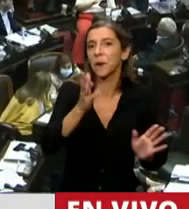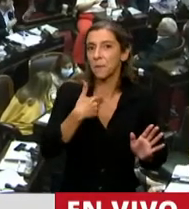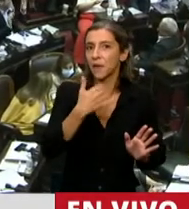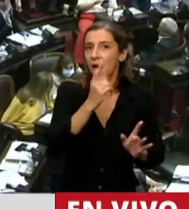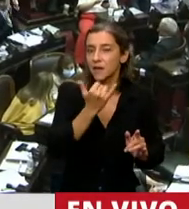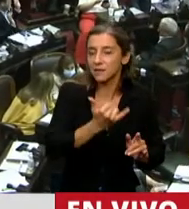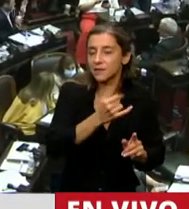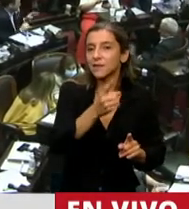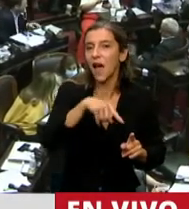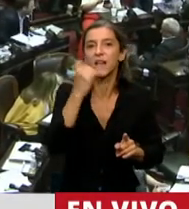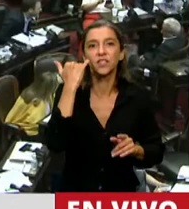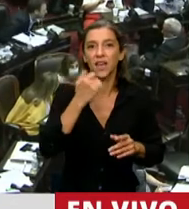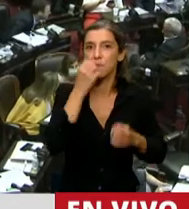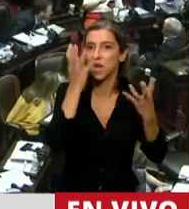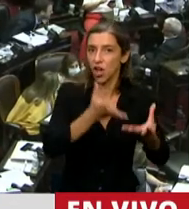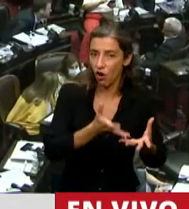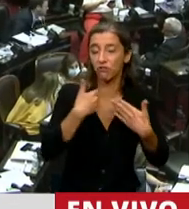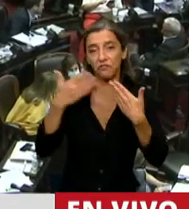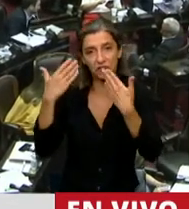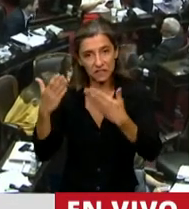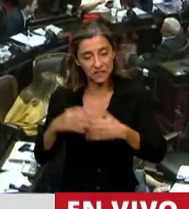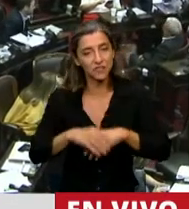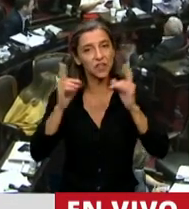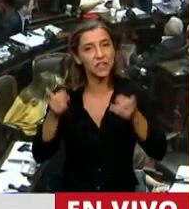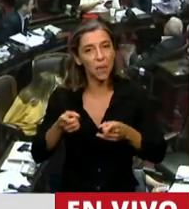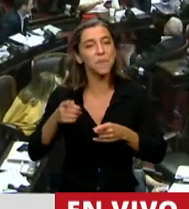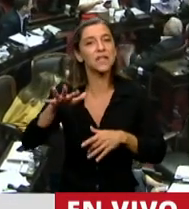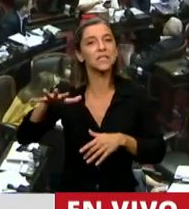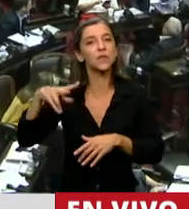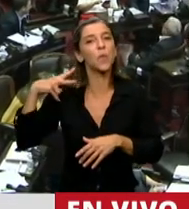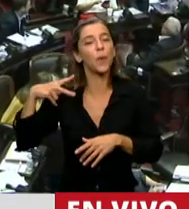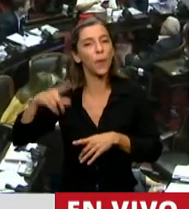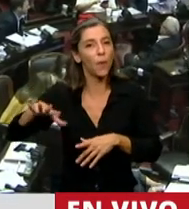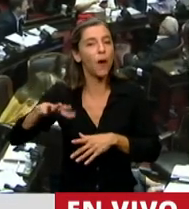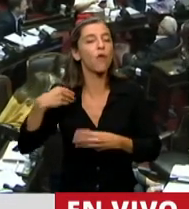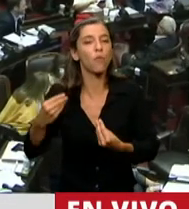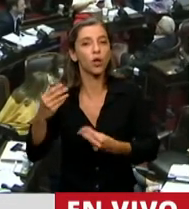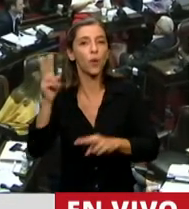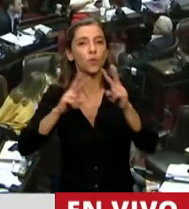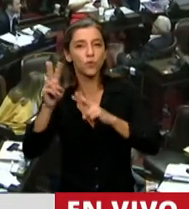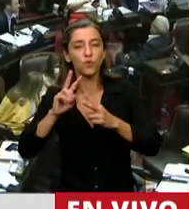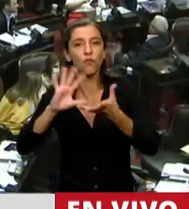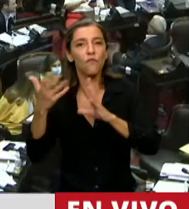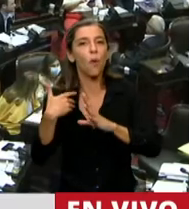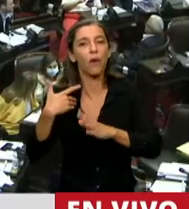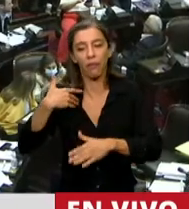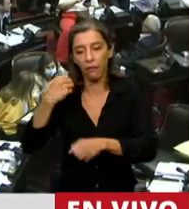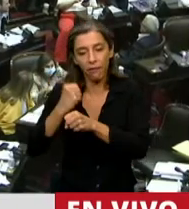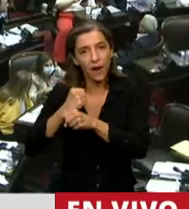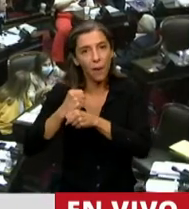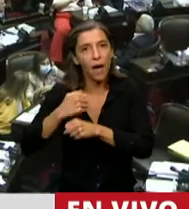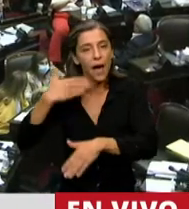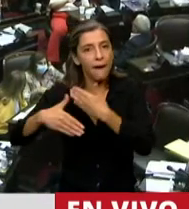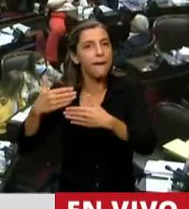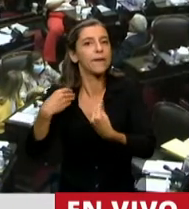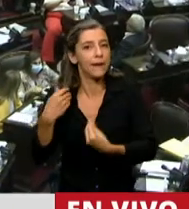este camino. Felicitar también al sector privado que ha permitido la transferencia tecnológica que hizo que la Argentina